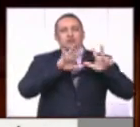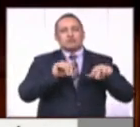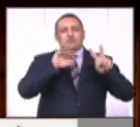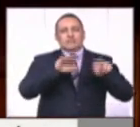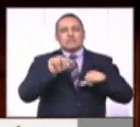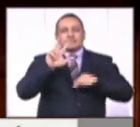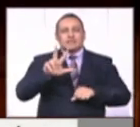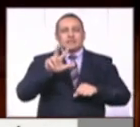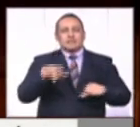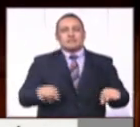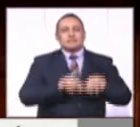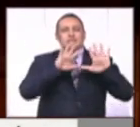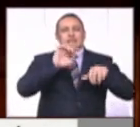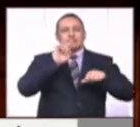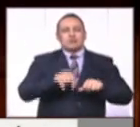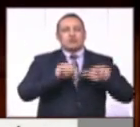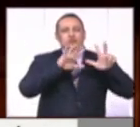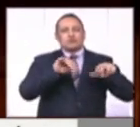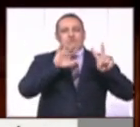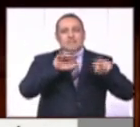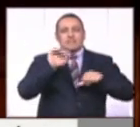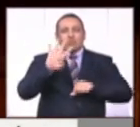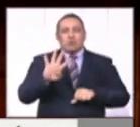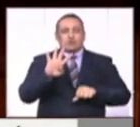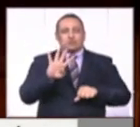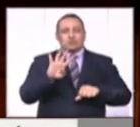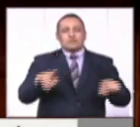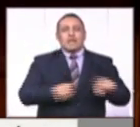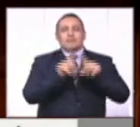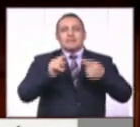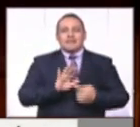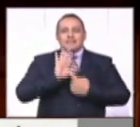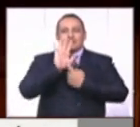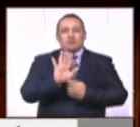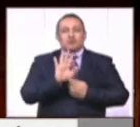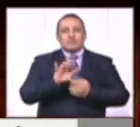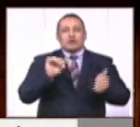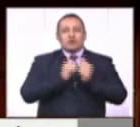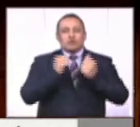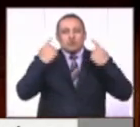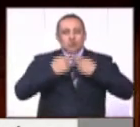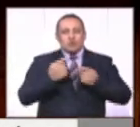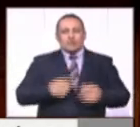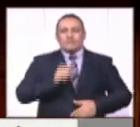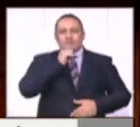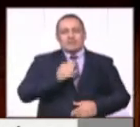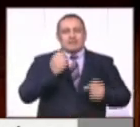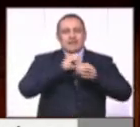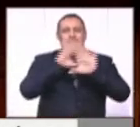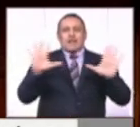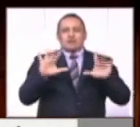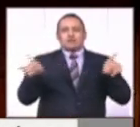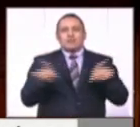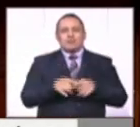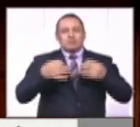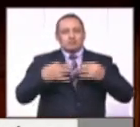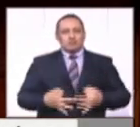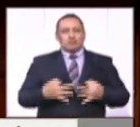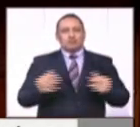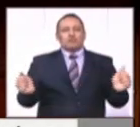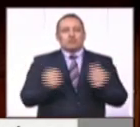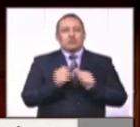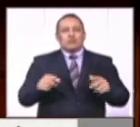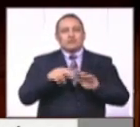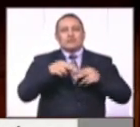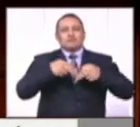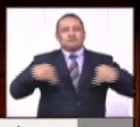10873 y 10800 74 que demuestran su manifiesta falta de transparencia idoneidad y